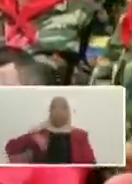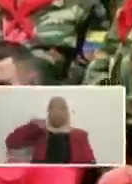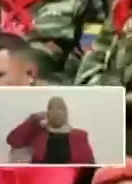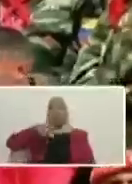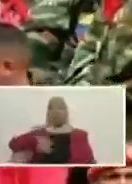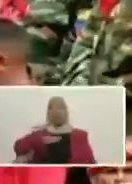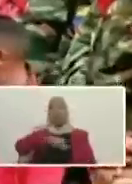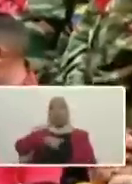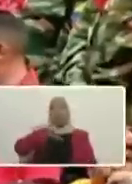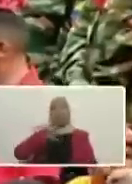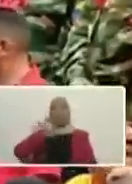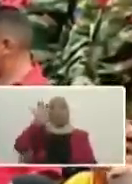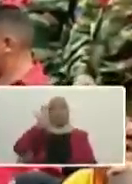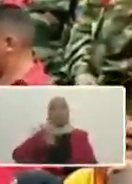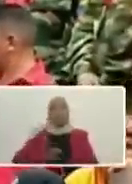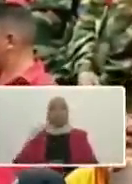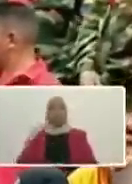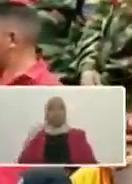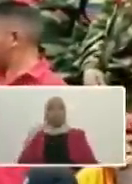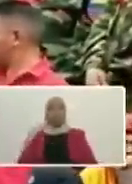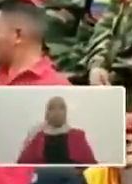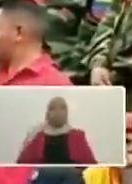patria.